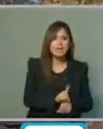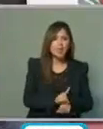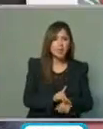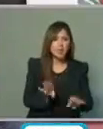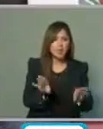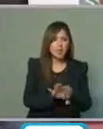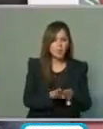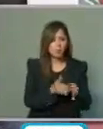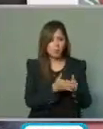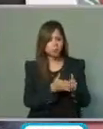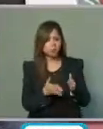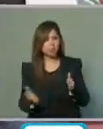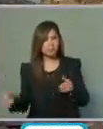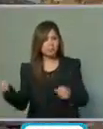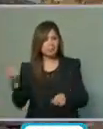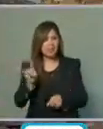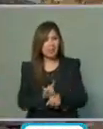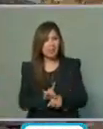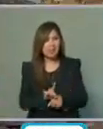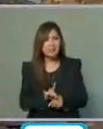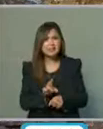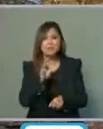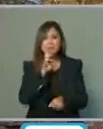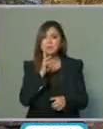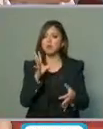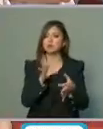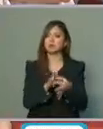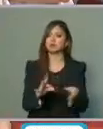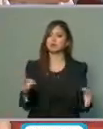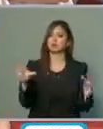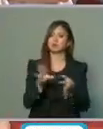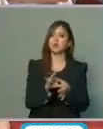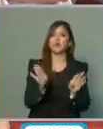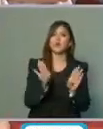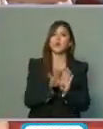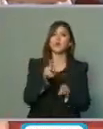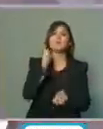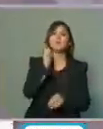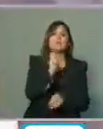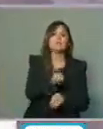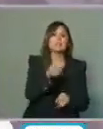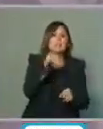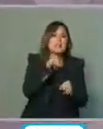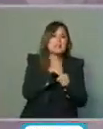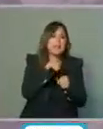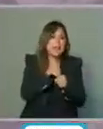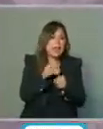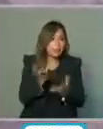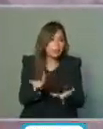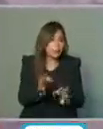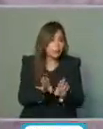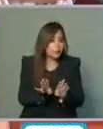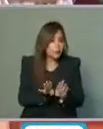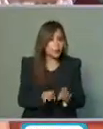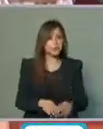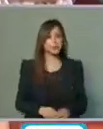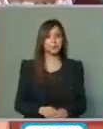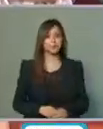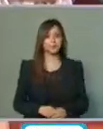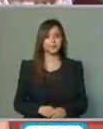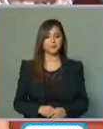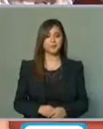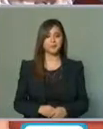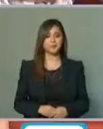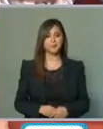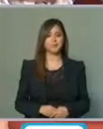días. Así que mejor empieza por la aplicación y ya nos vas diciendo todos los secretos. Pues mira, ahorita el misterio se va a romper